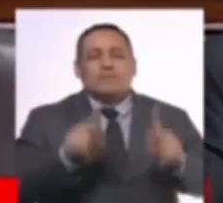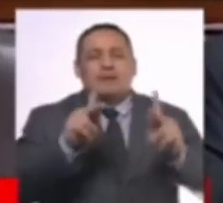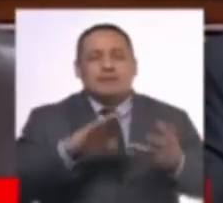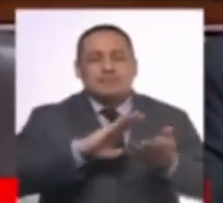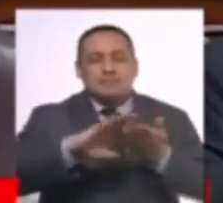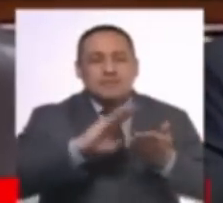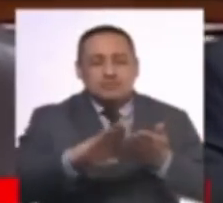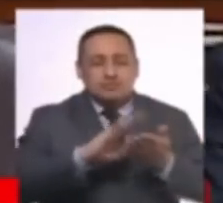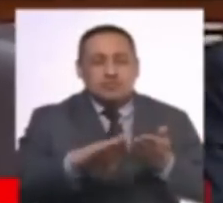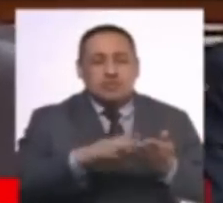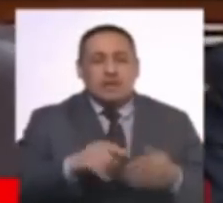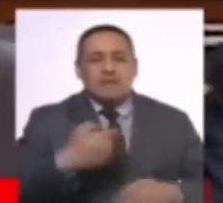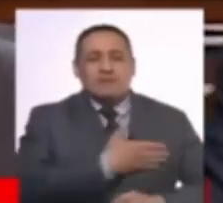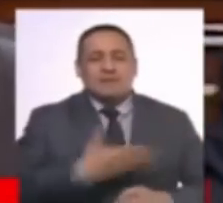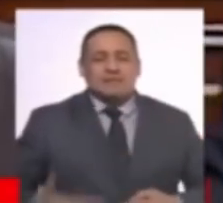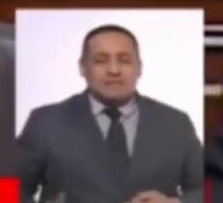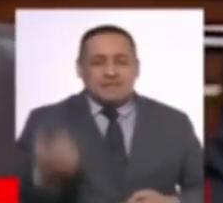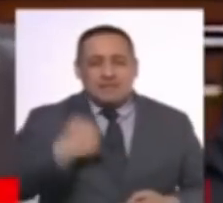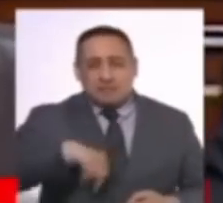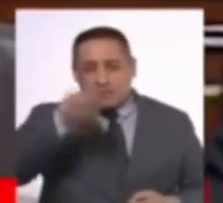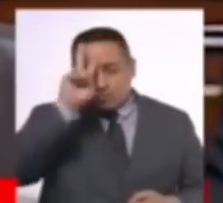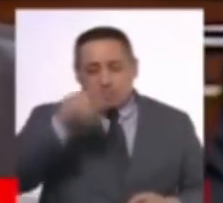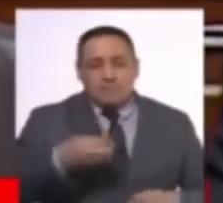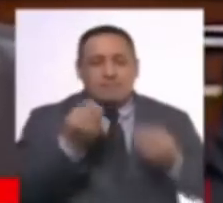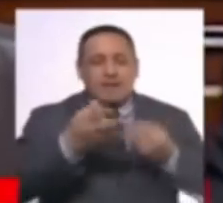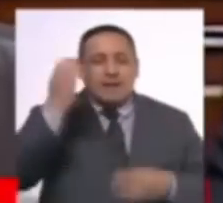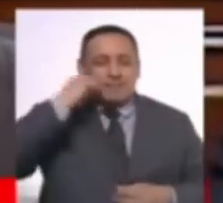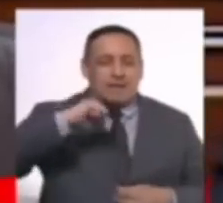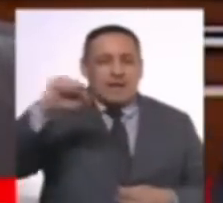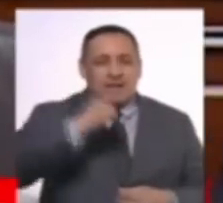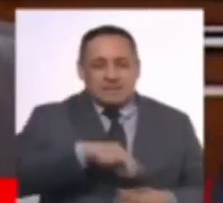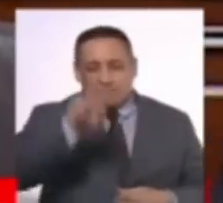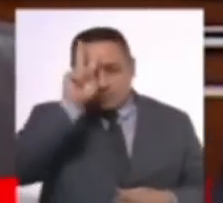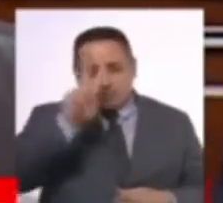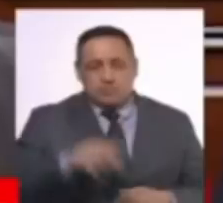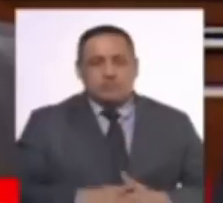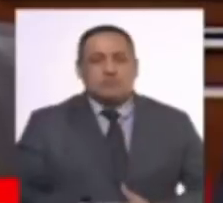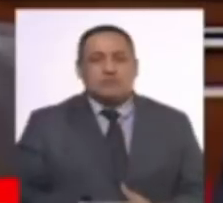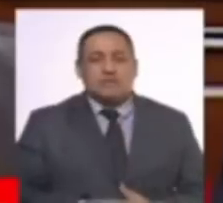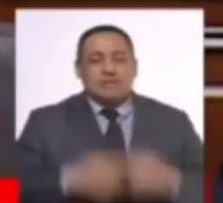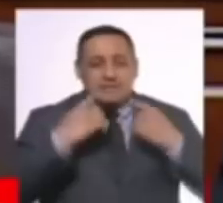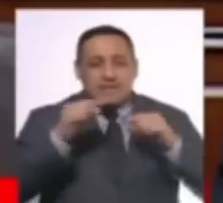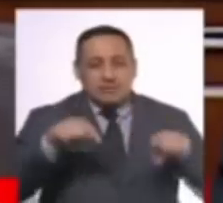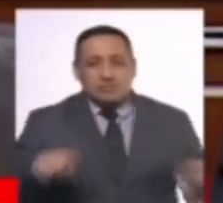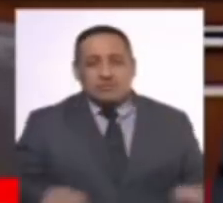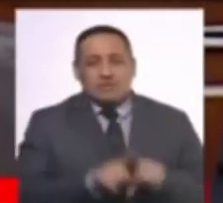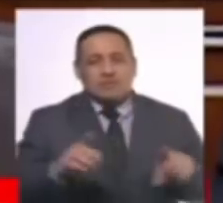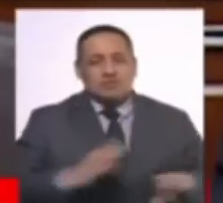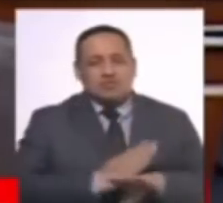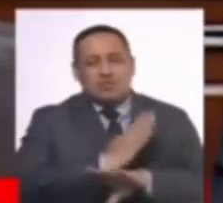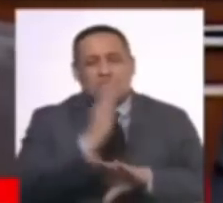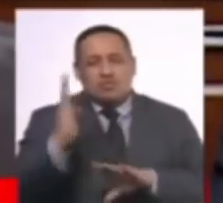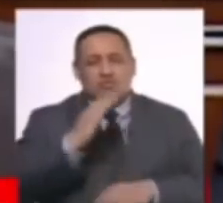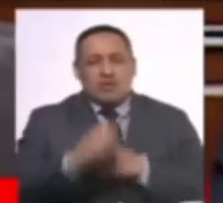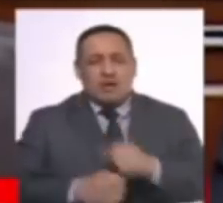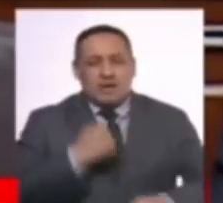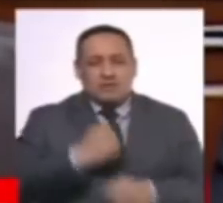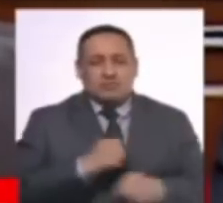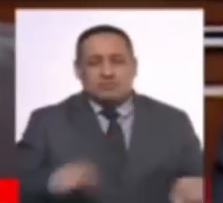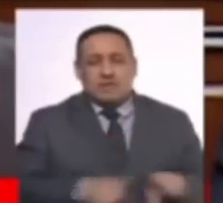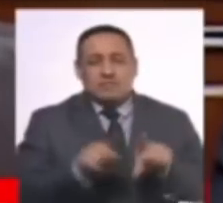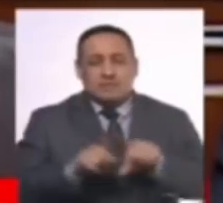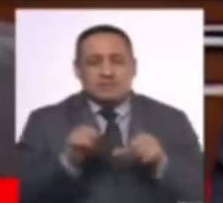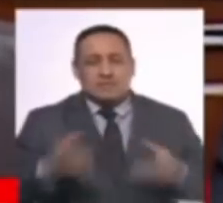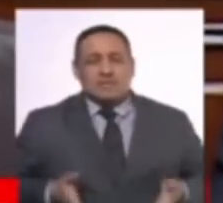autorizar al presidente de la República para salir del país. Y esto a lo largo de muchos años se ha